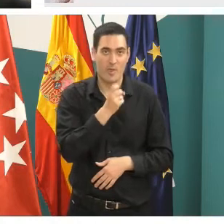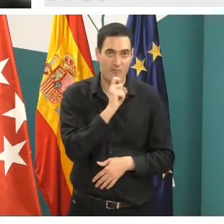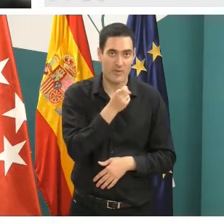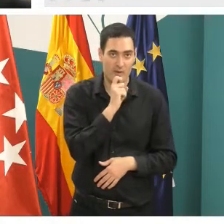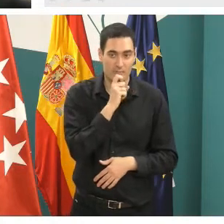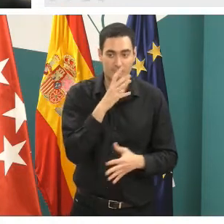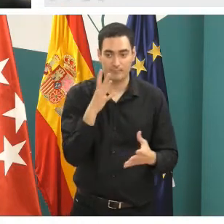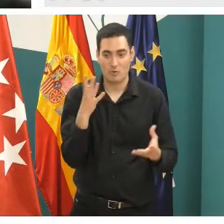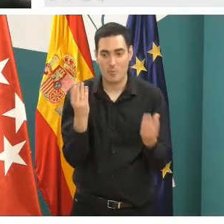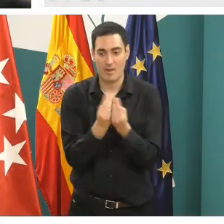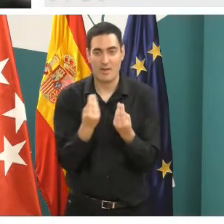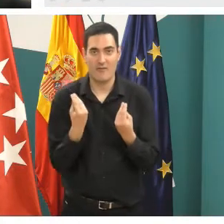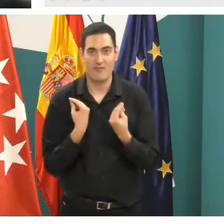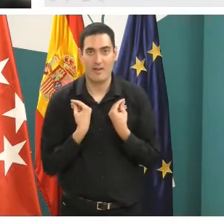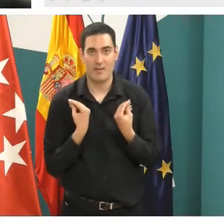un acompañante de la vida,